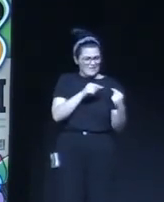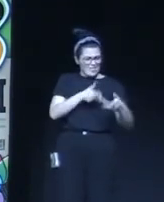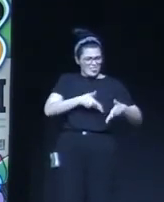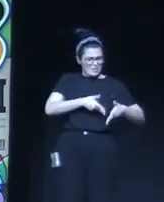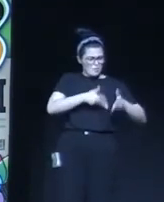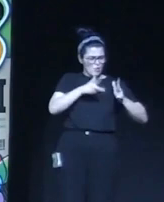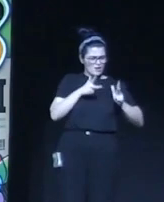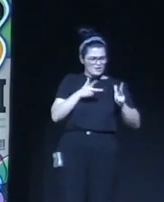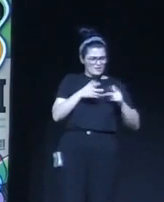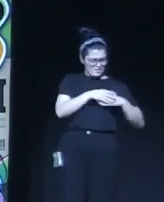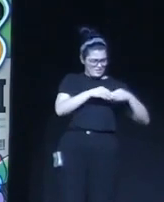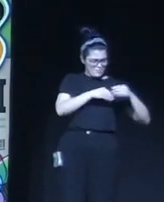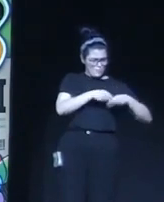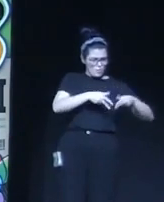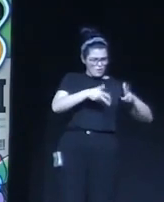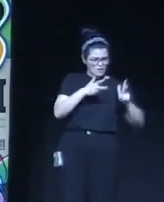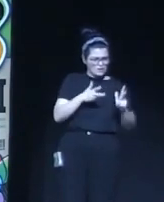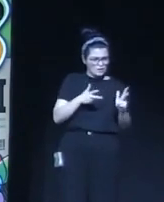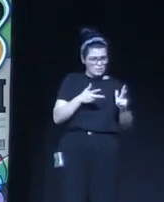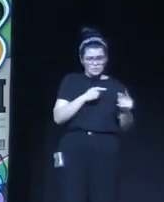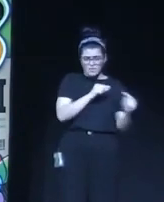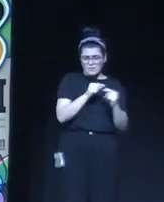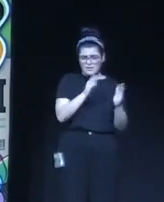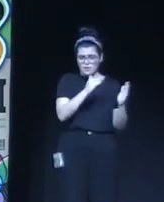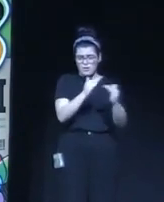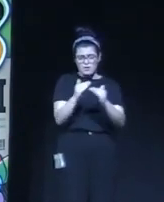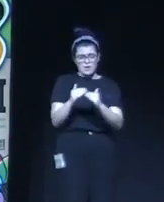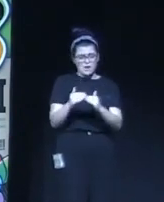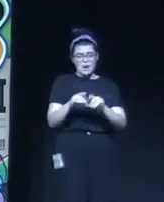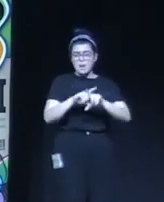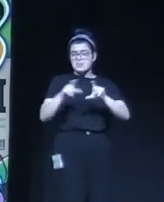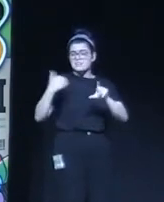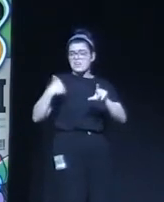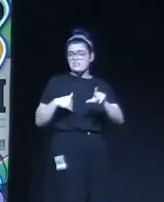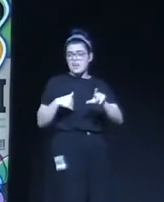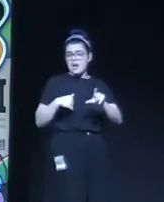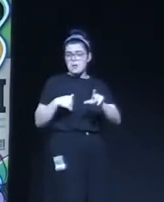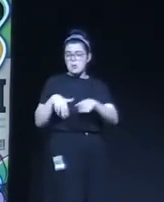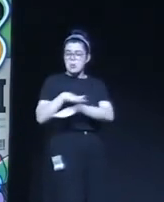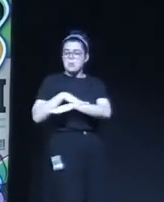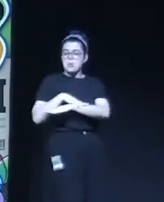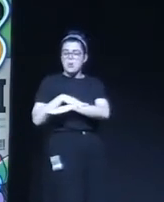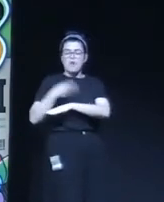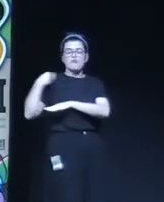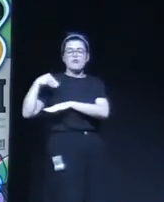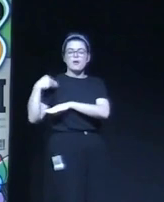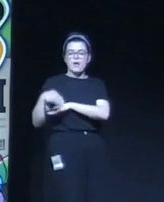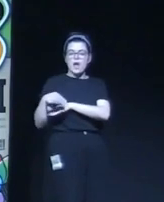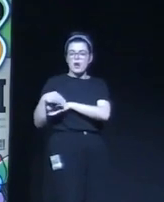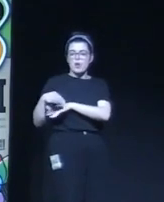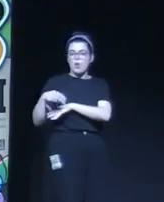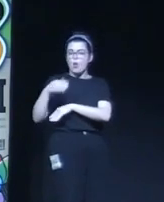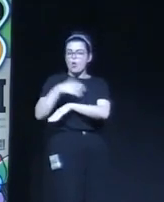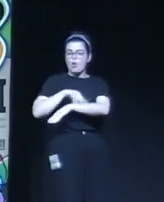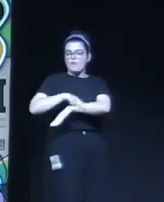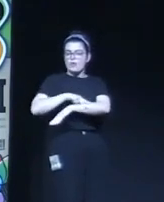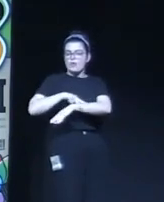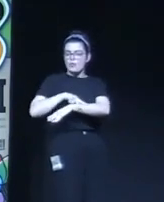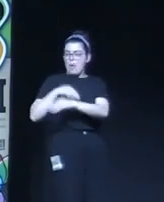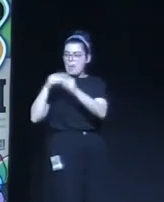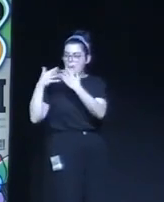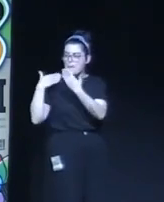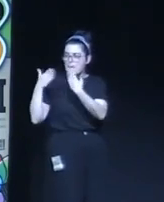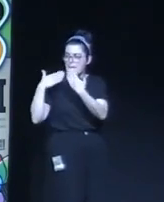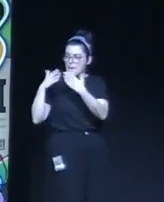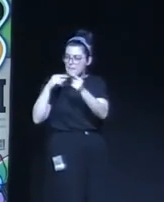Es que no hay debate, o sea, no hay mucho debate. Viene la empresa, ajusta con el gobierno foral o con el gobierno del País Vasco, pum, se